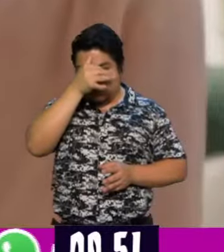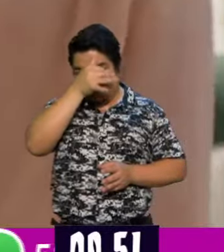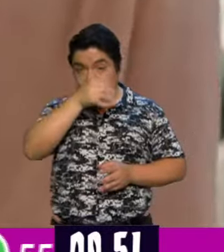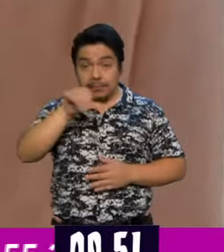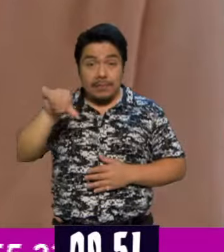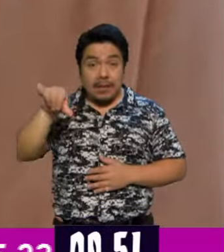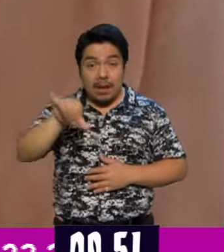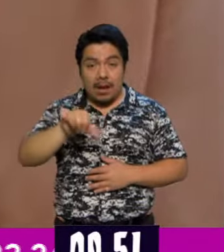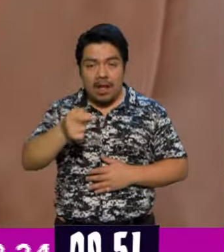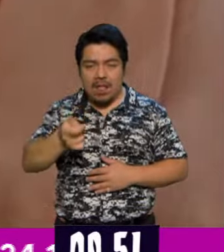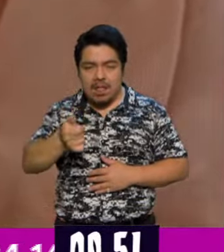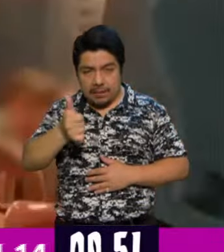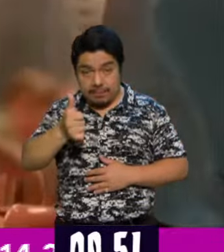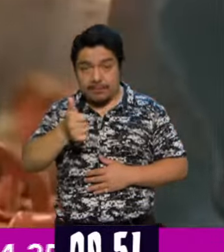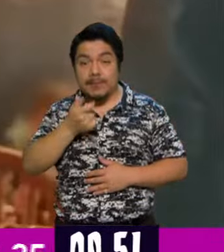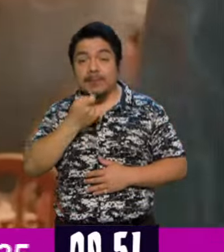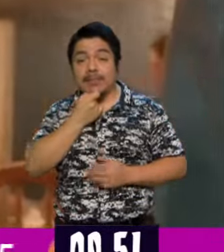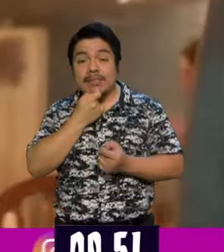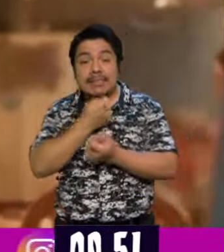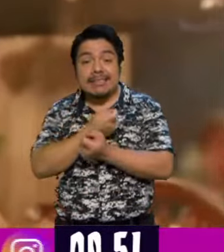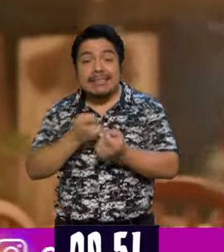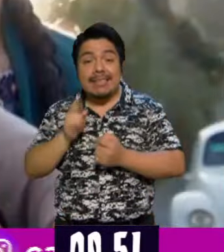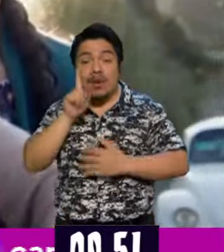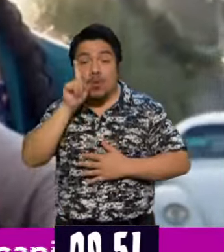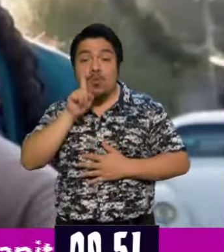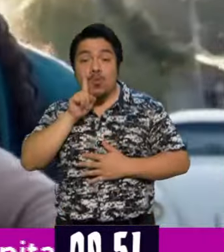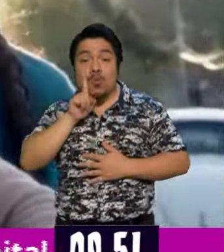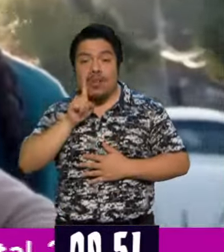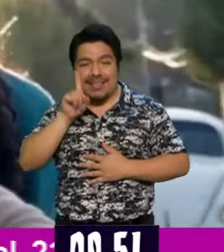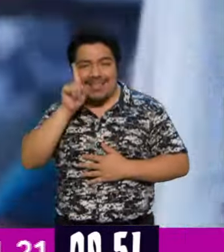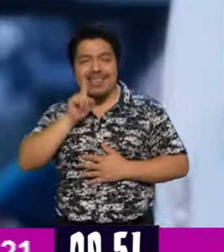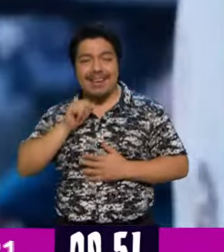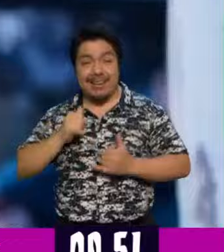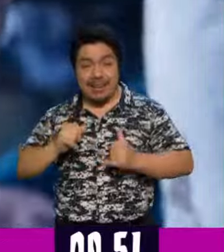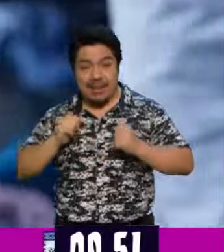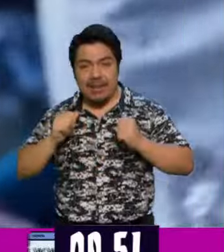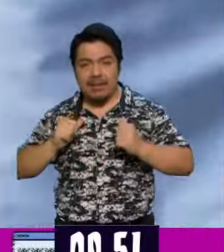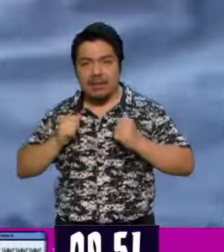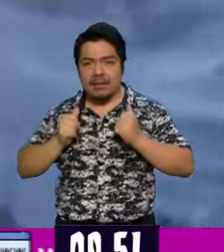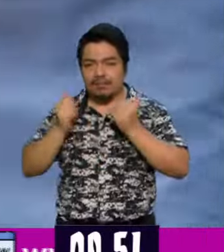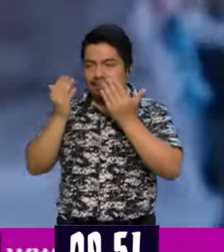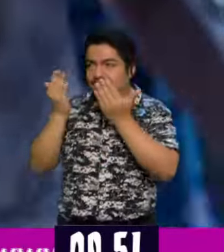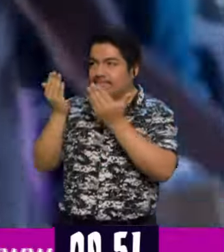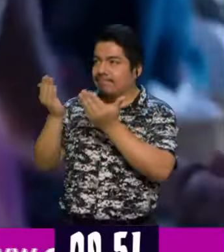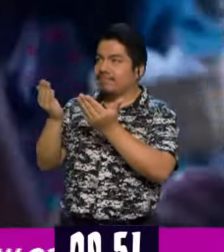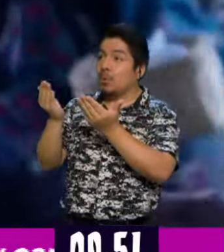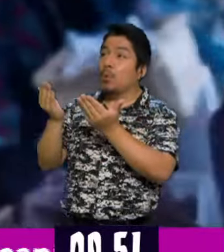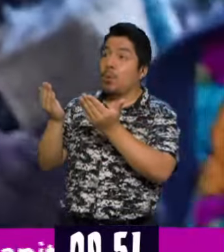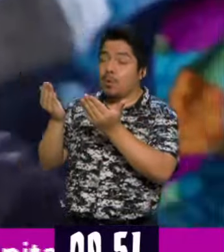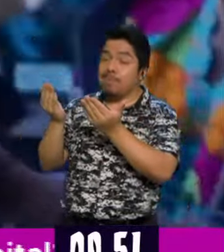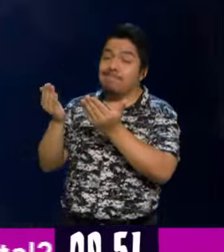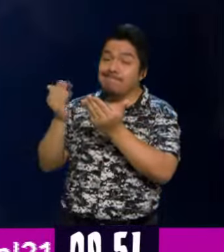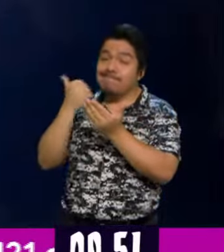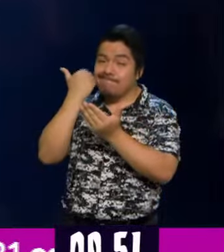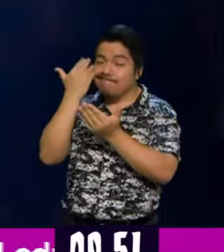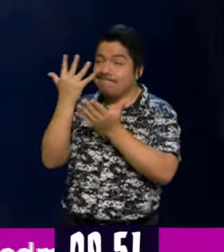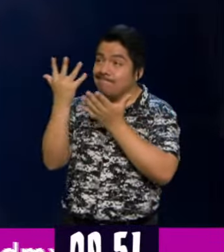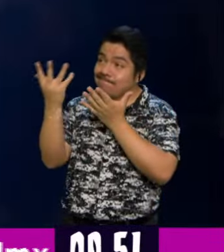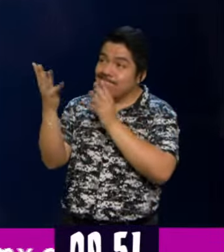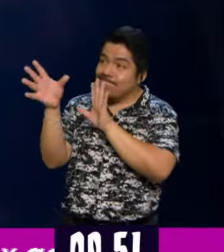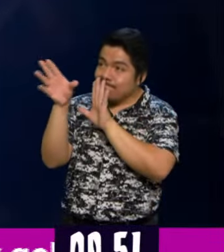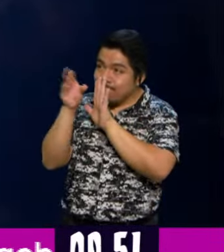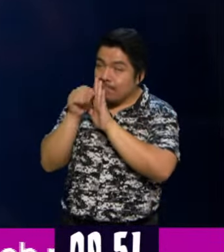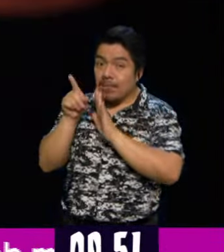Hoy por primera vez las niñas y adolescentes mexicanas crecerán con una imagen concreta que admirar. Una mujer tomando